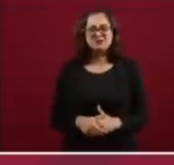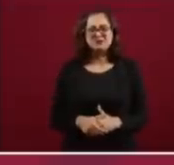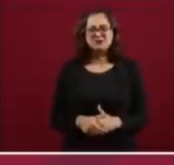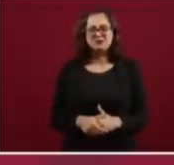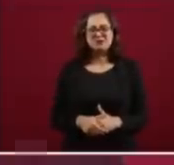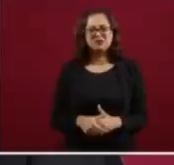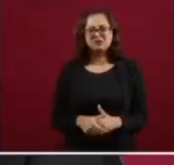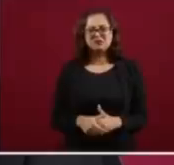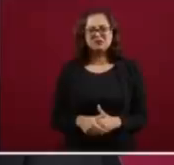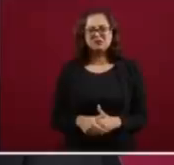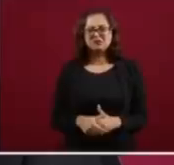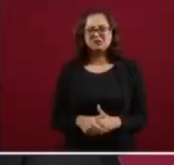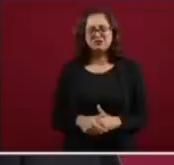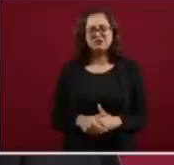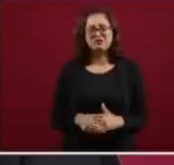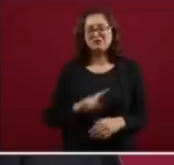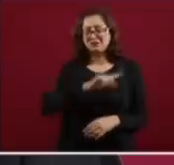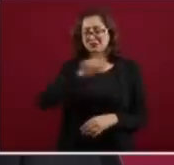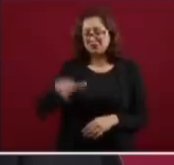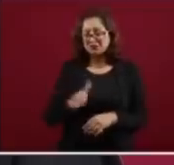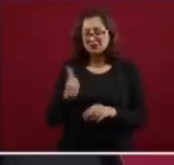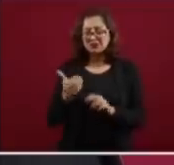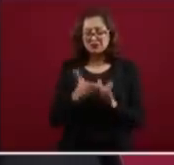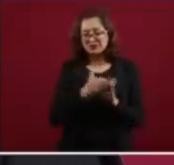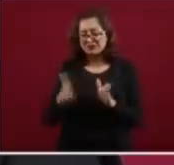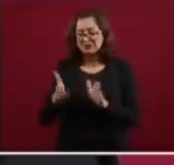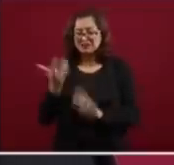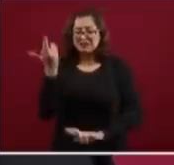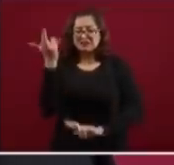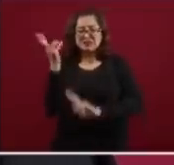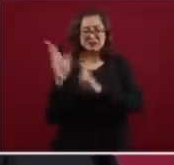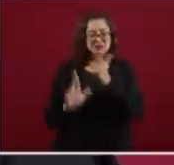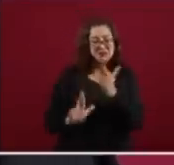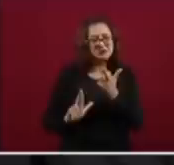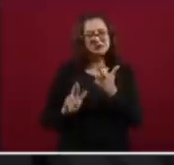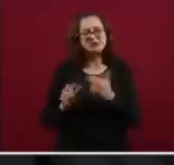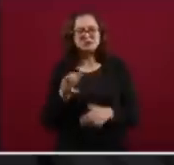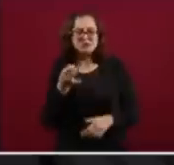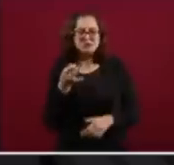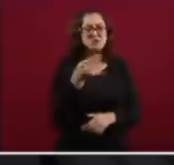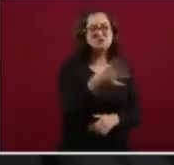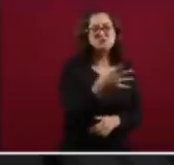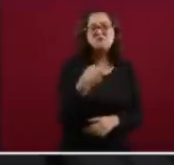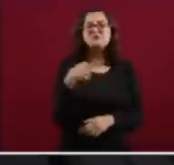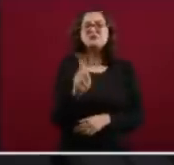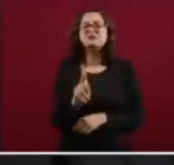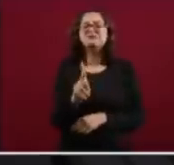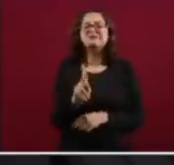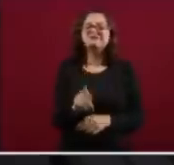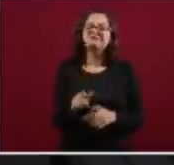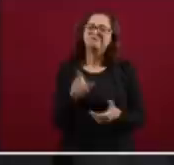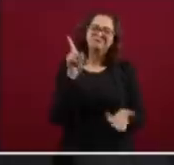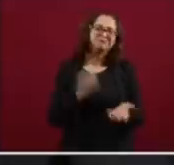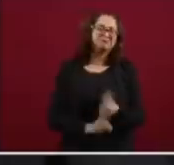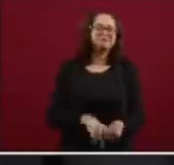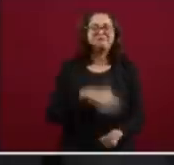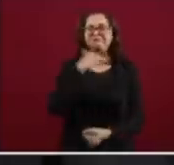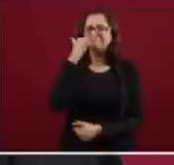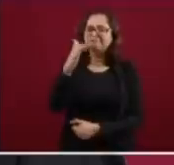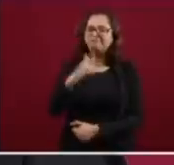pudo la revolución con eso siguió la corrupción continuo